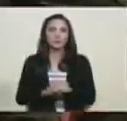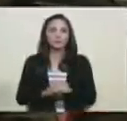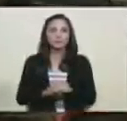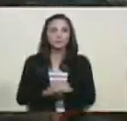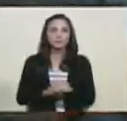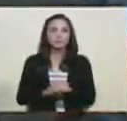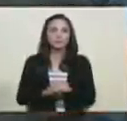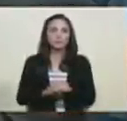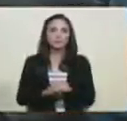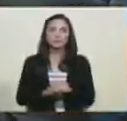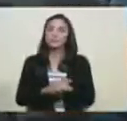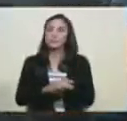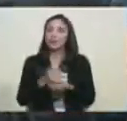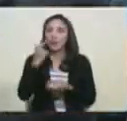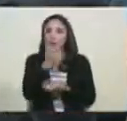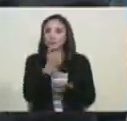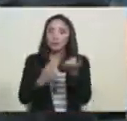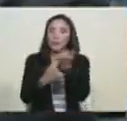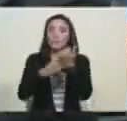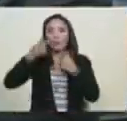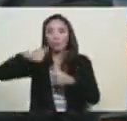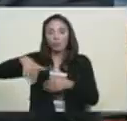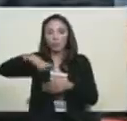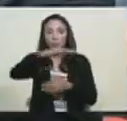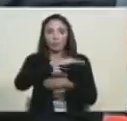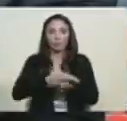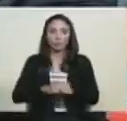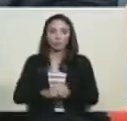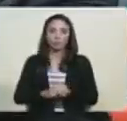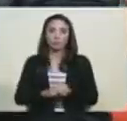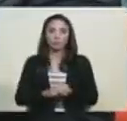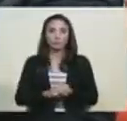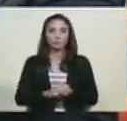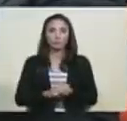Eso es lo que se llama la guerra de todo el pueblo, ¿verdad?